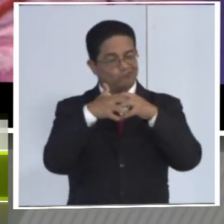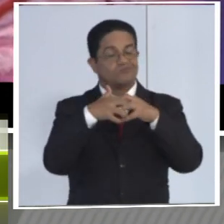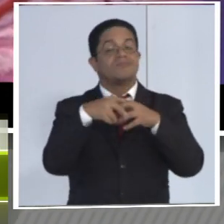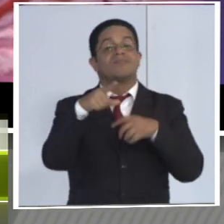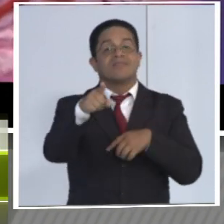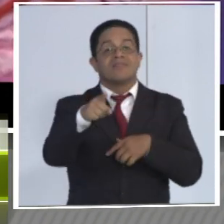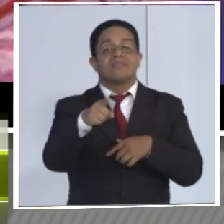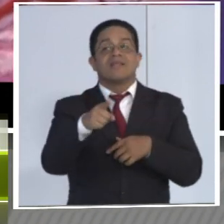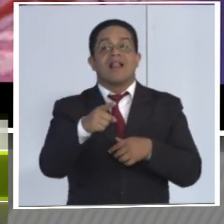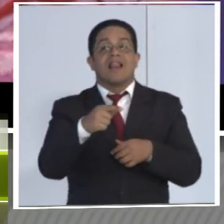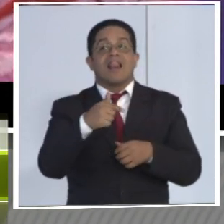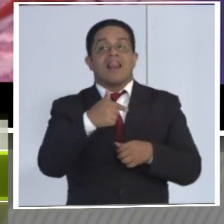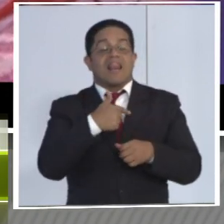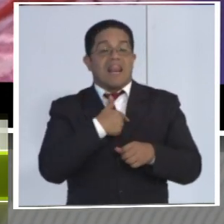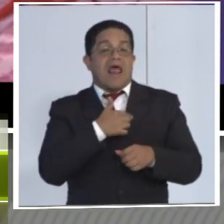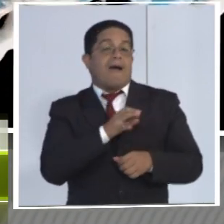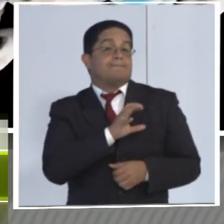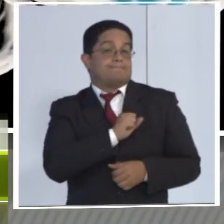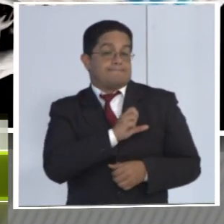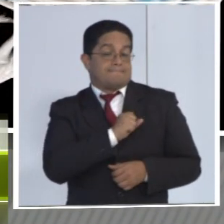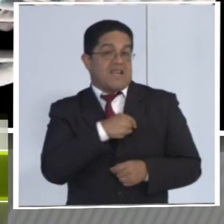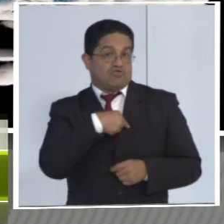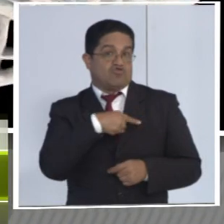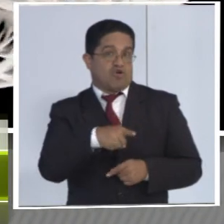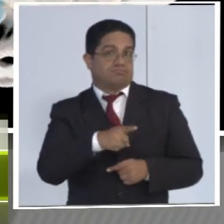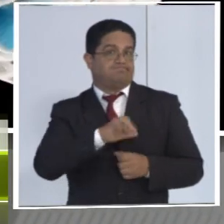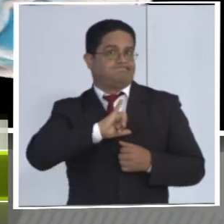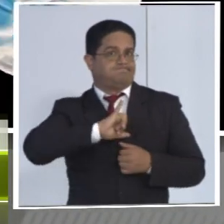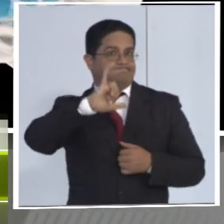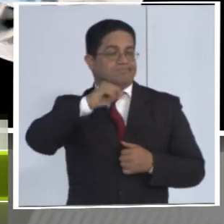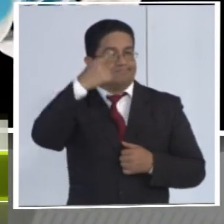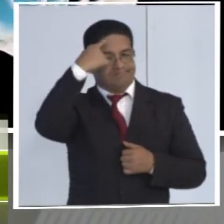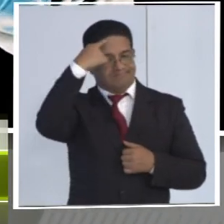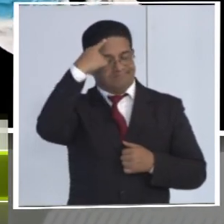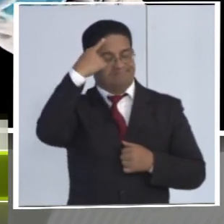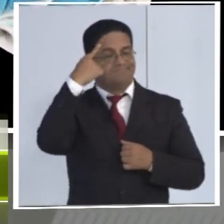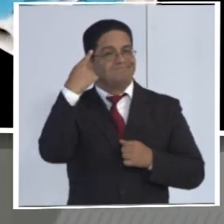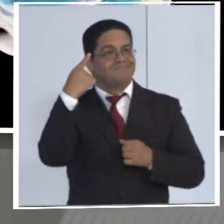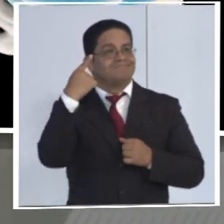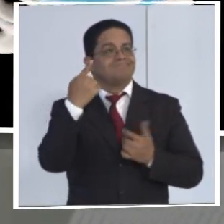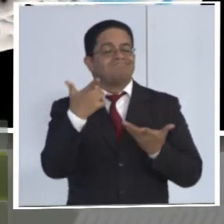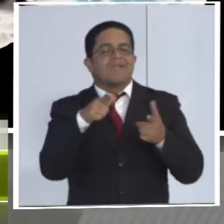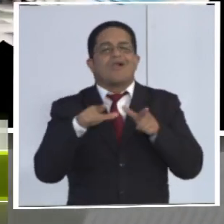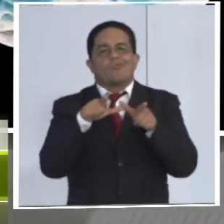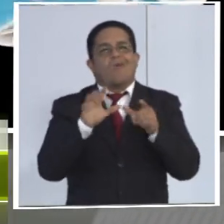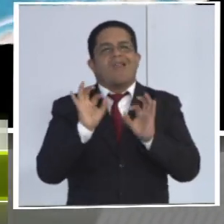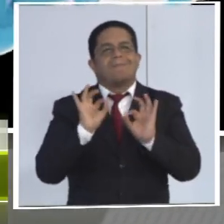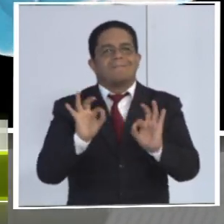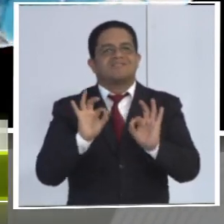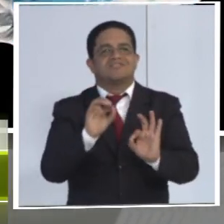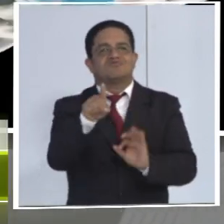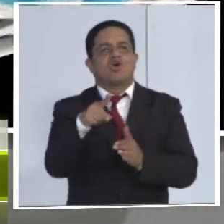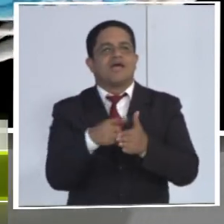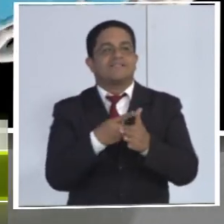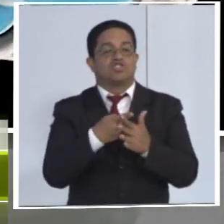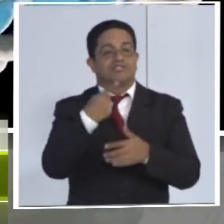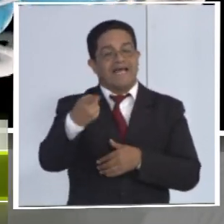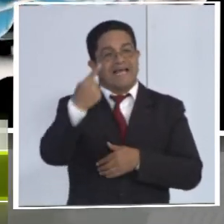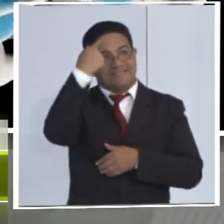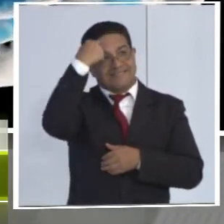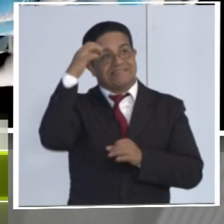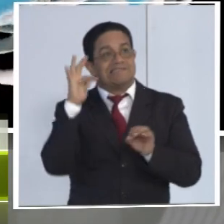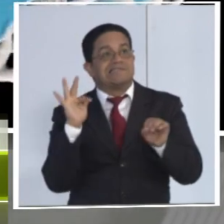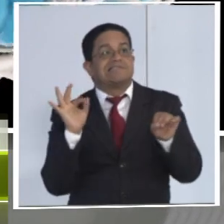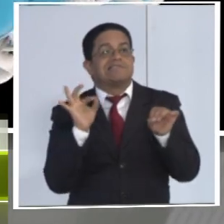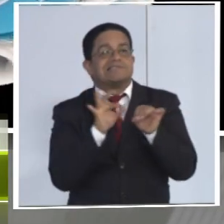que la presión dentro de ese vaso aumente con ese trombo allí que está localizado en un área determinada, entonces ese vaso se rompe por